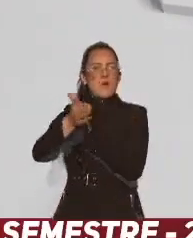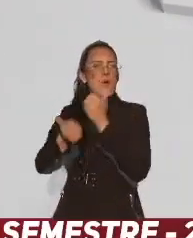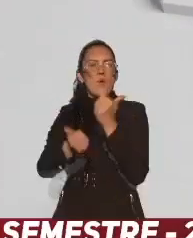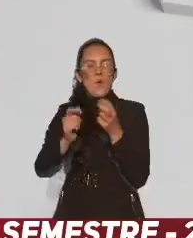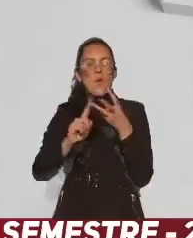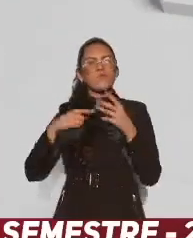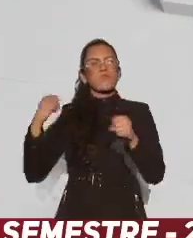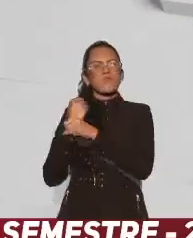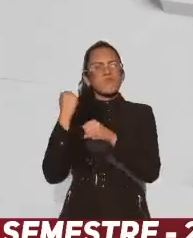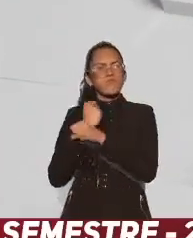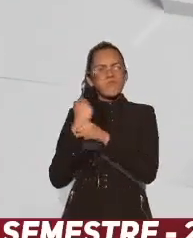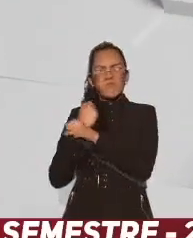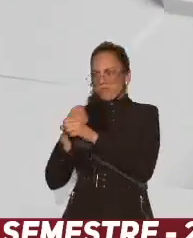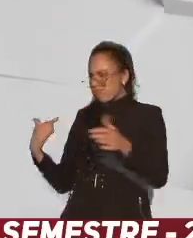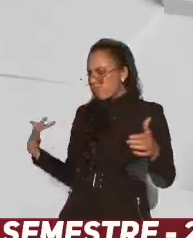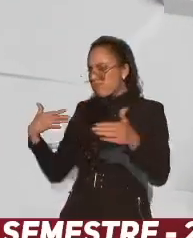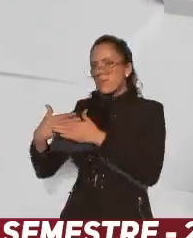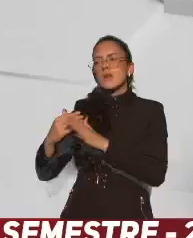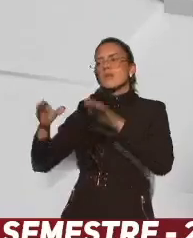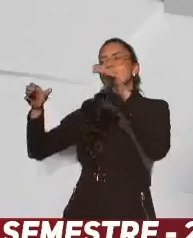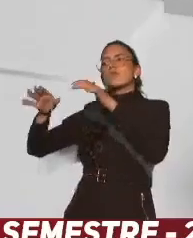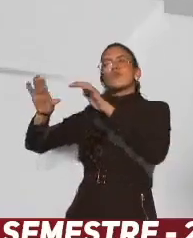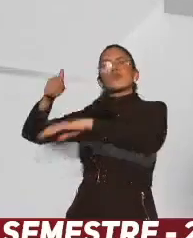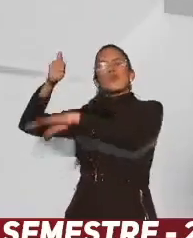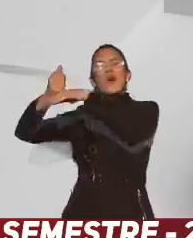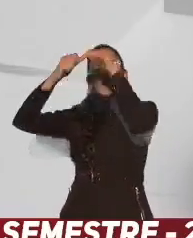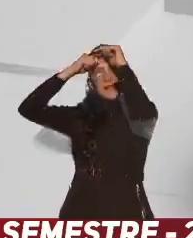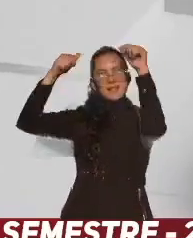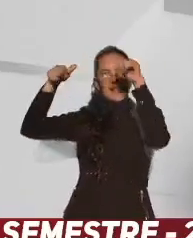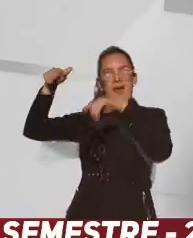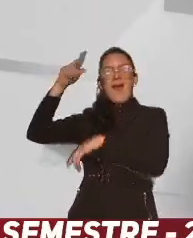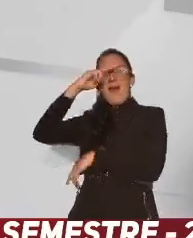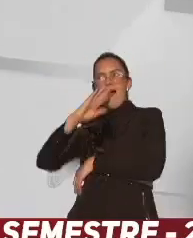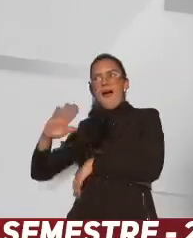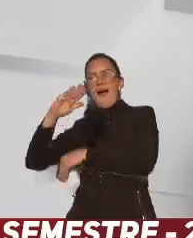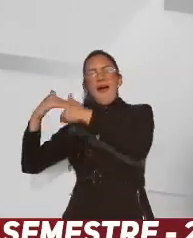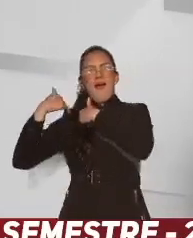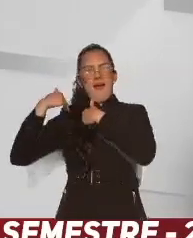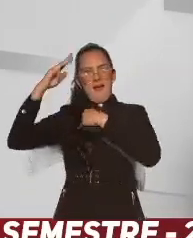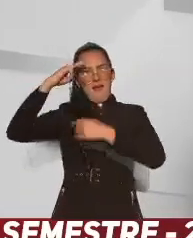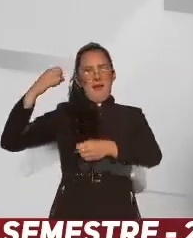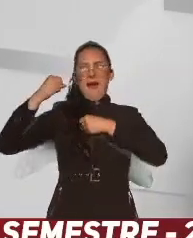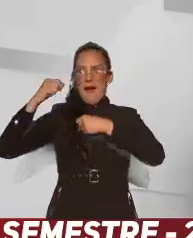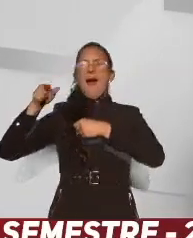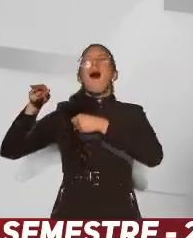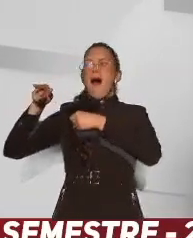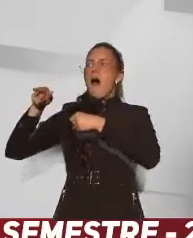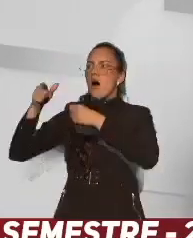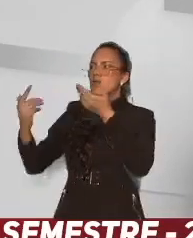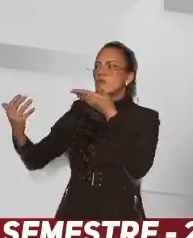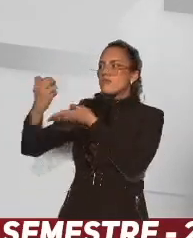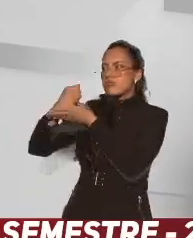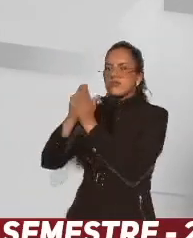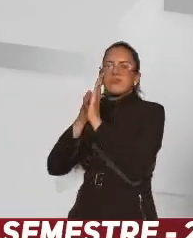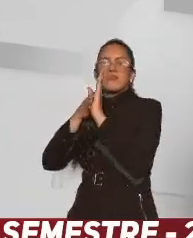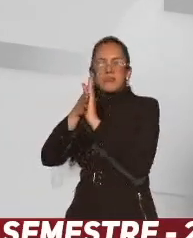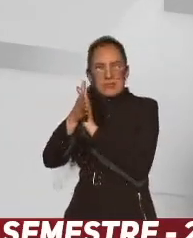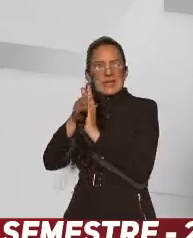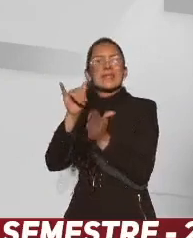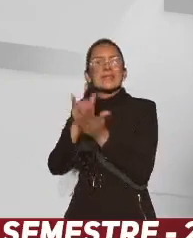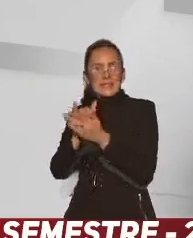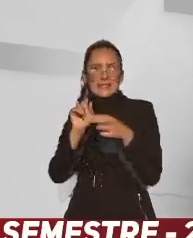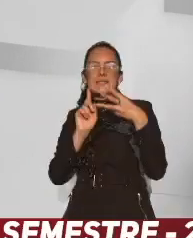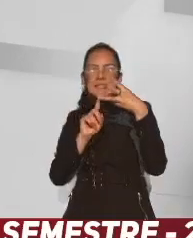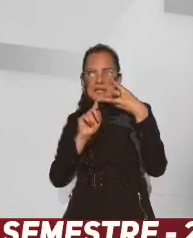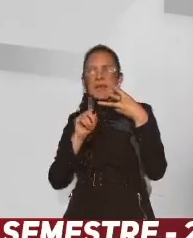labor desarrollada por nuestra Jefatura de Estado Mayor Generadora de Fuerza, desde el proceso de